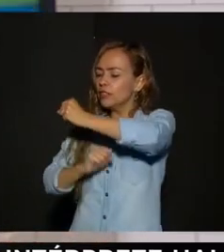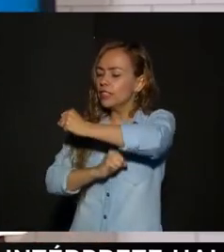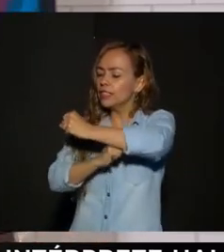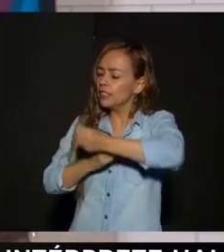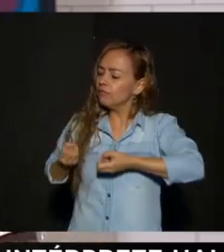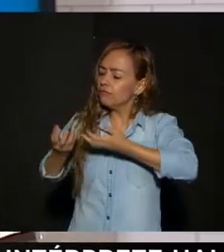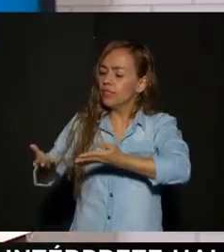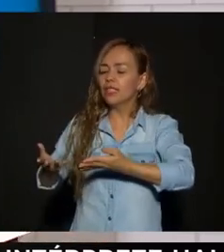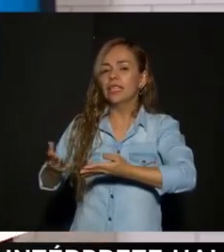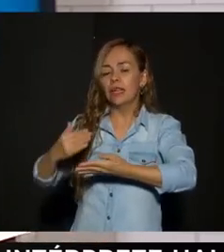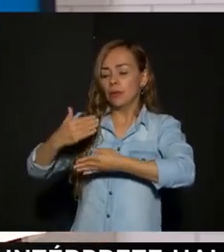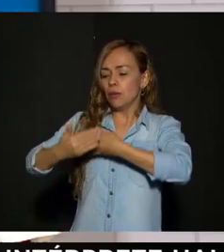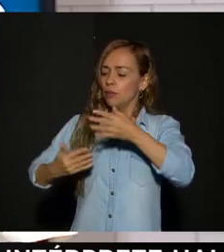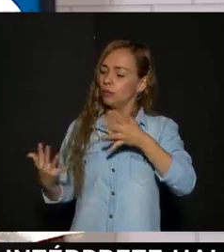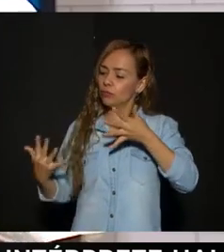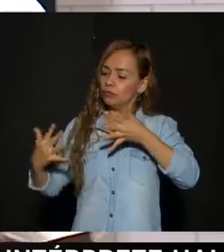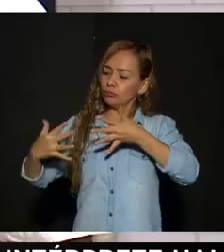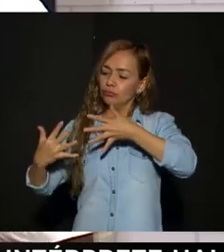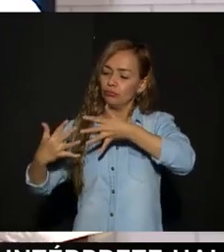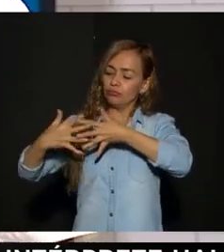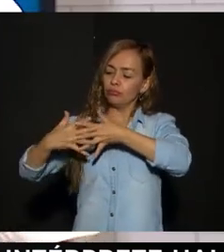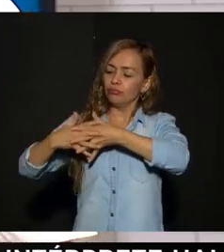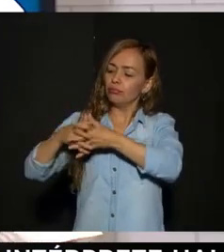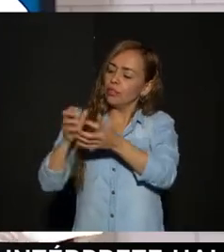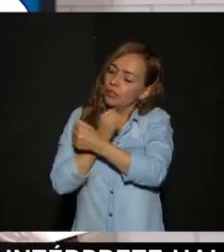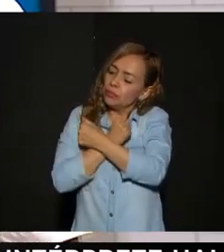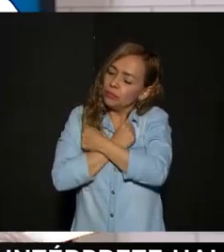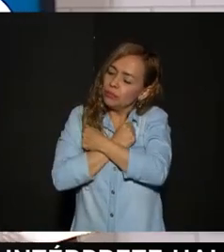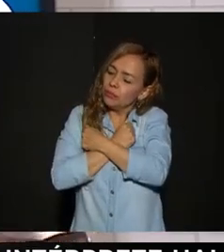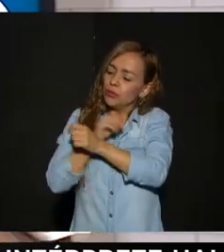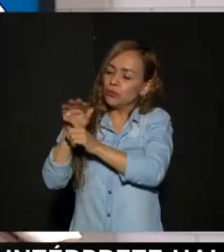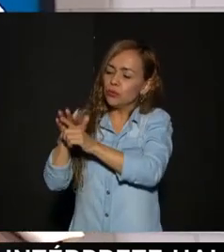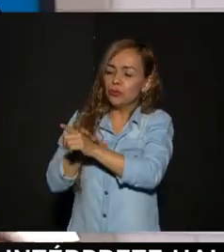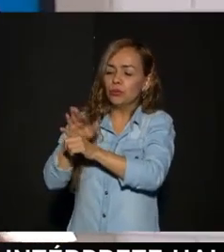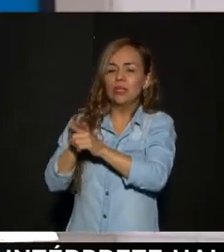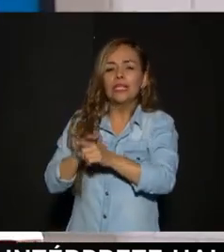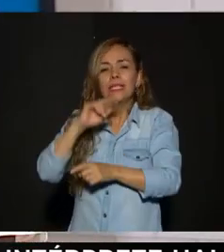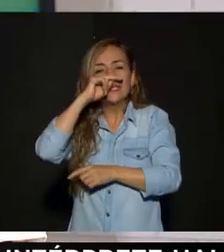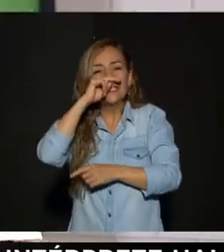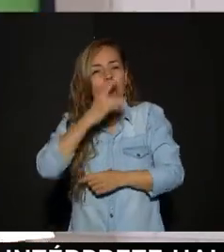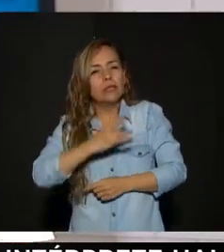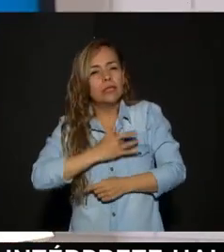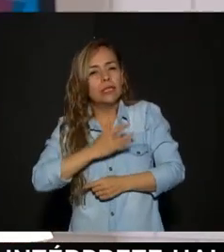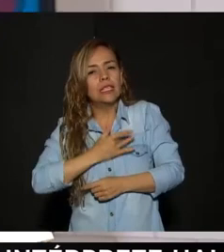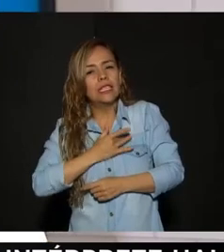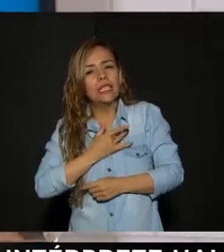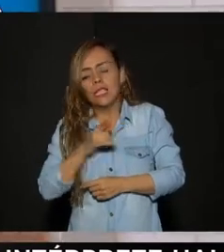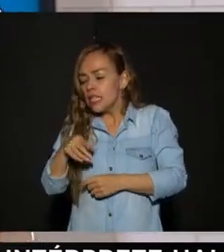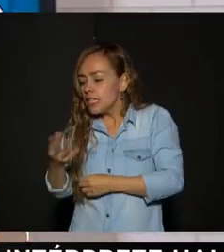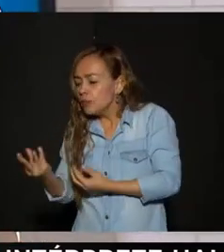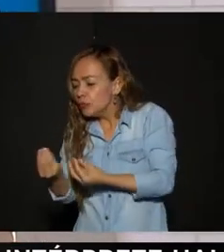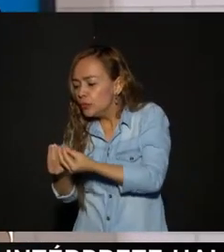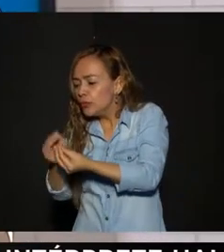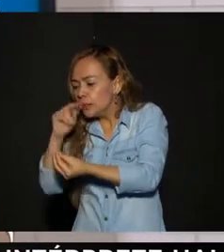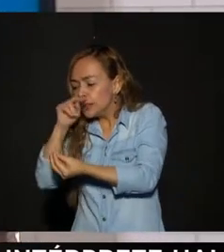esas experiencias los vínculos afectivos, que los niños y las niñas sientan que ellos son nuestros héroes, ¿cierto? Que